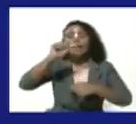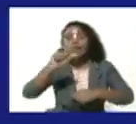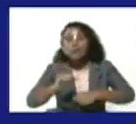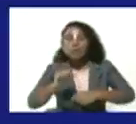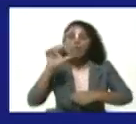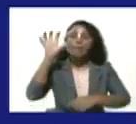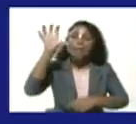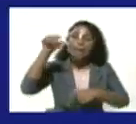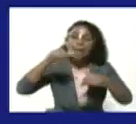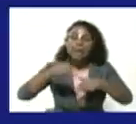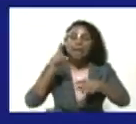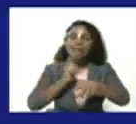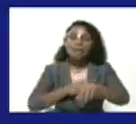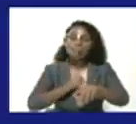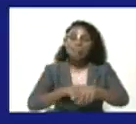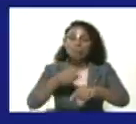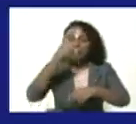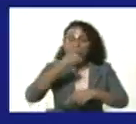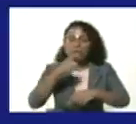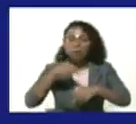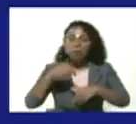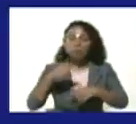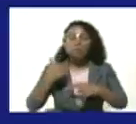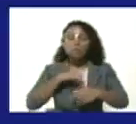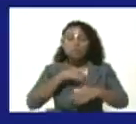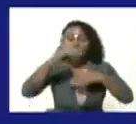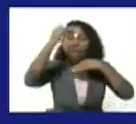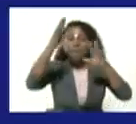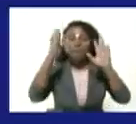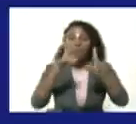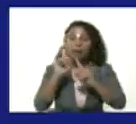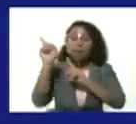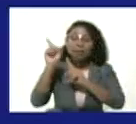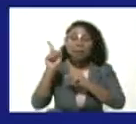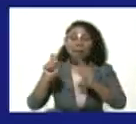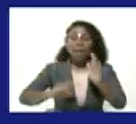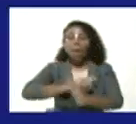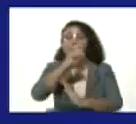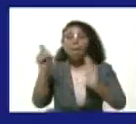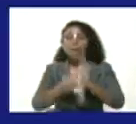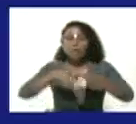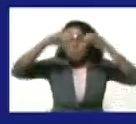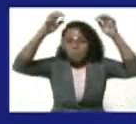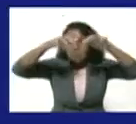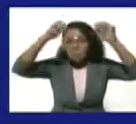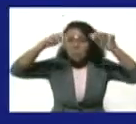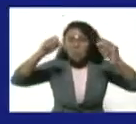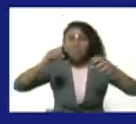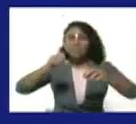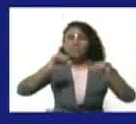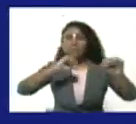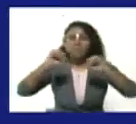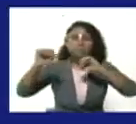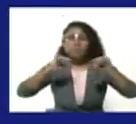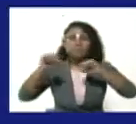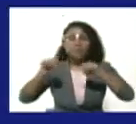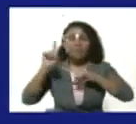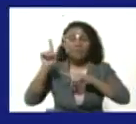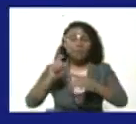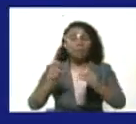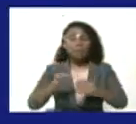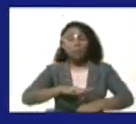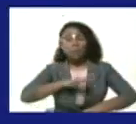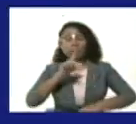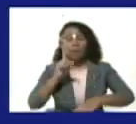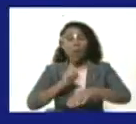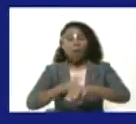de la época del año. Tenemos que estar pendientes porque nos encontramos en pleno periodo lluvioso tormentoso. Las lluvias son generalmente